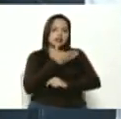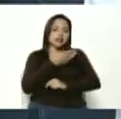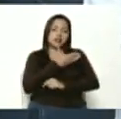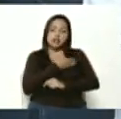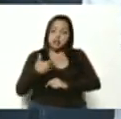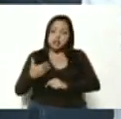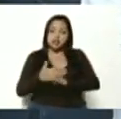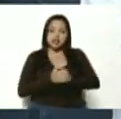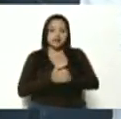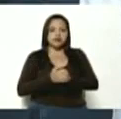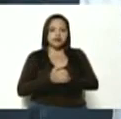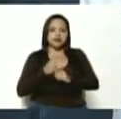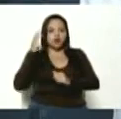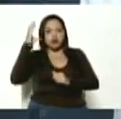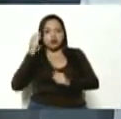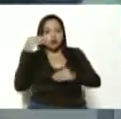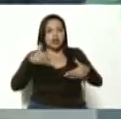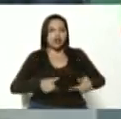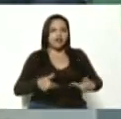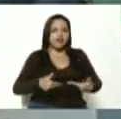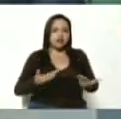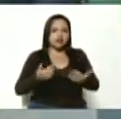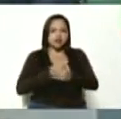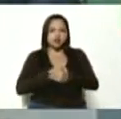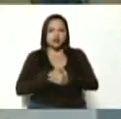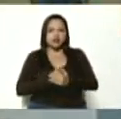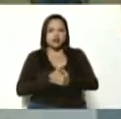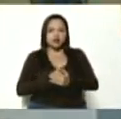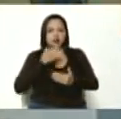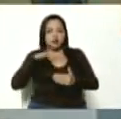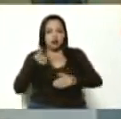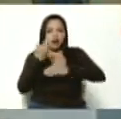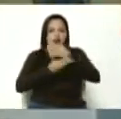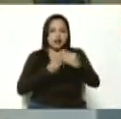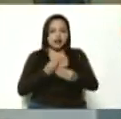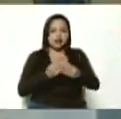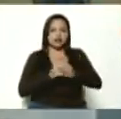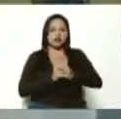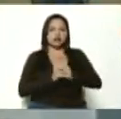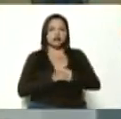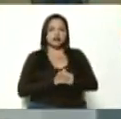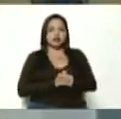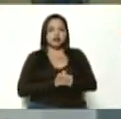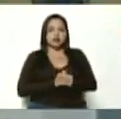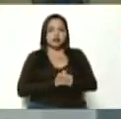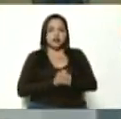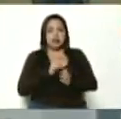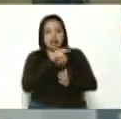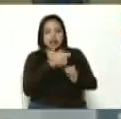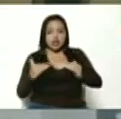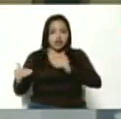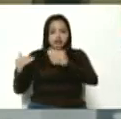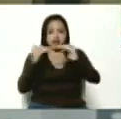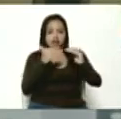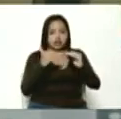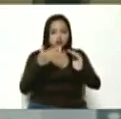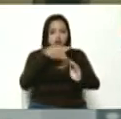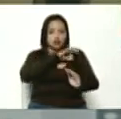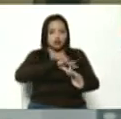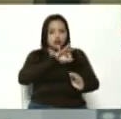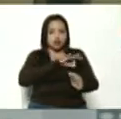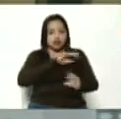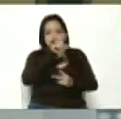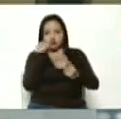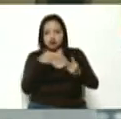la poligonal, del esfuerzo de crecimiento para generar ante todo estabilidad social. Segundo